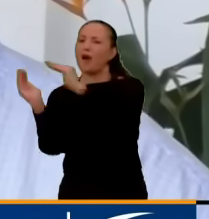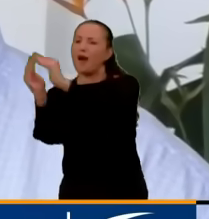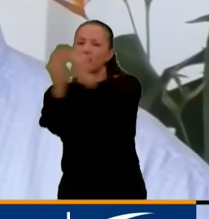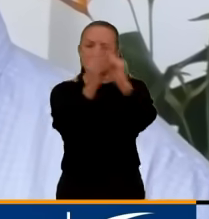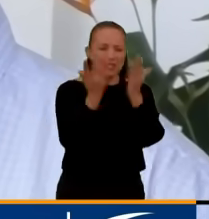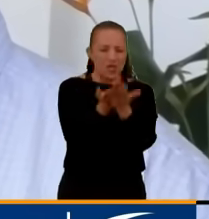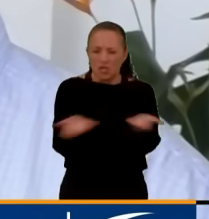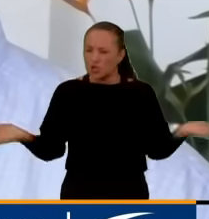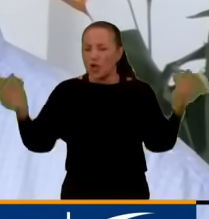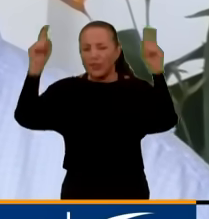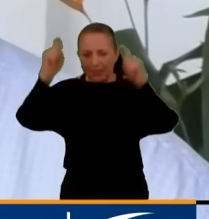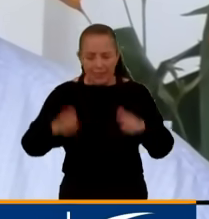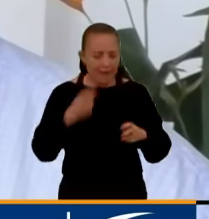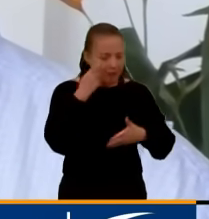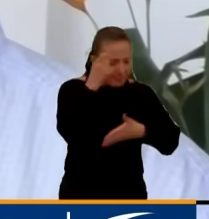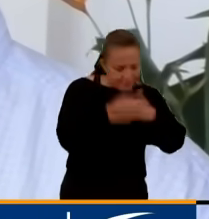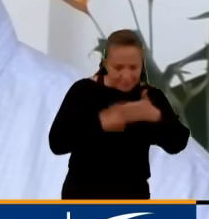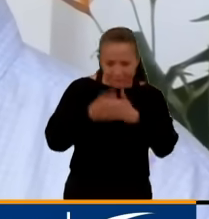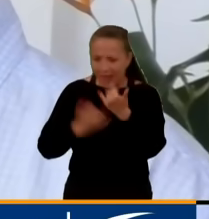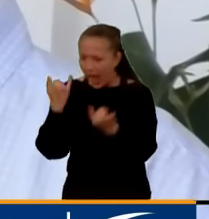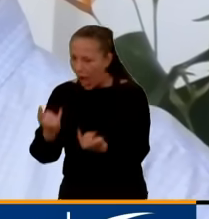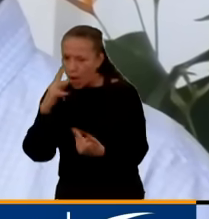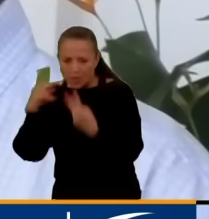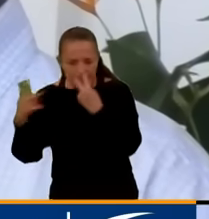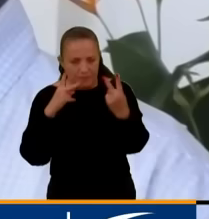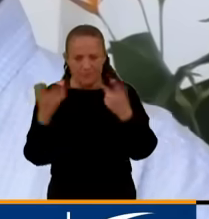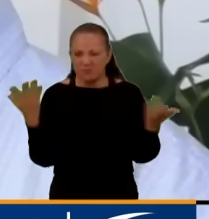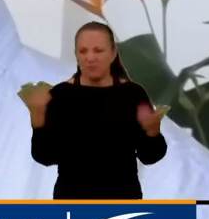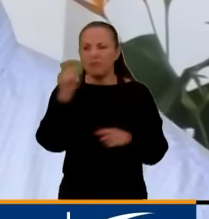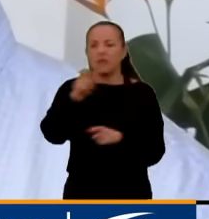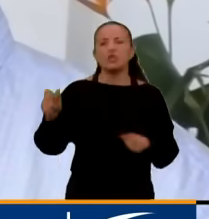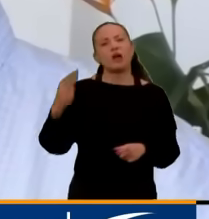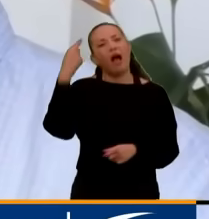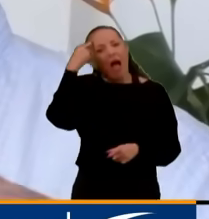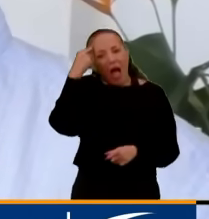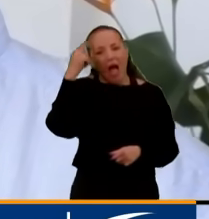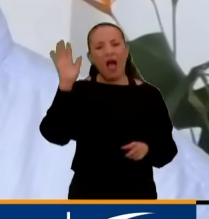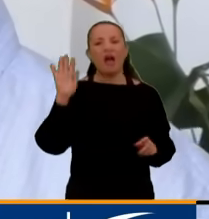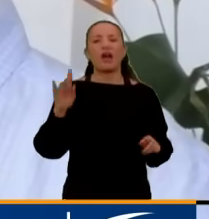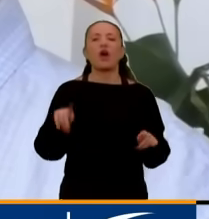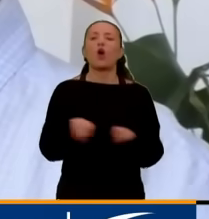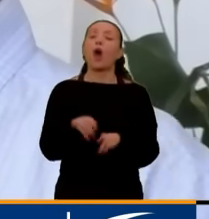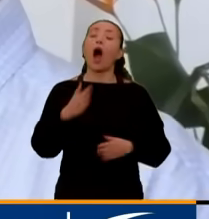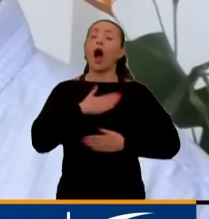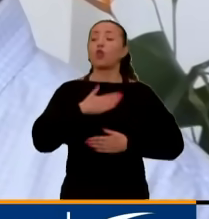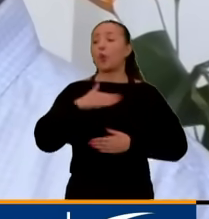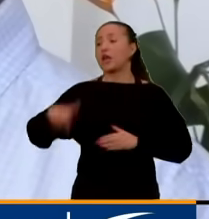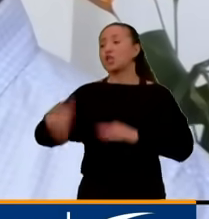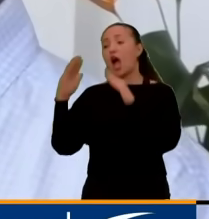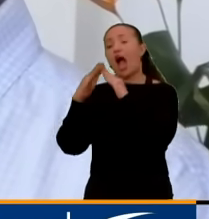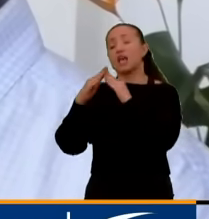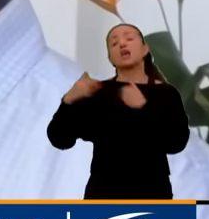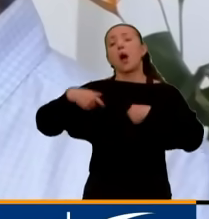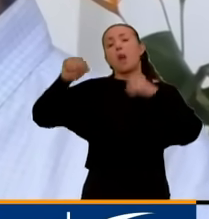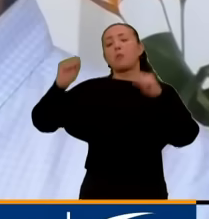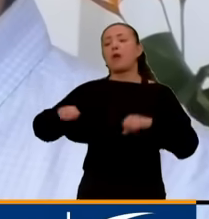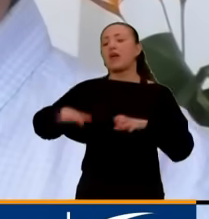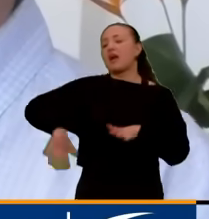Todas estas cosas tenemos que empezar a hacer, porque las personas creen que, porque bueno, son propietarios de su casa,